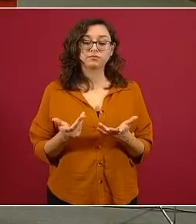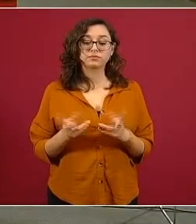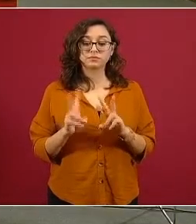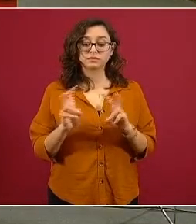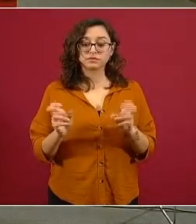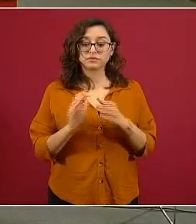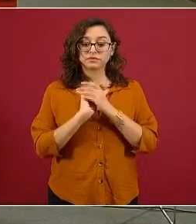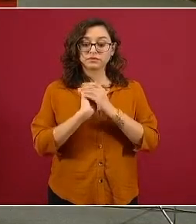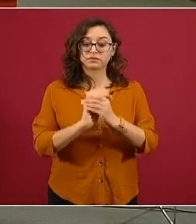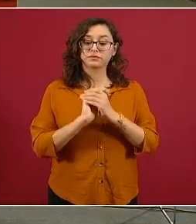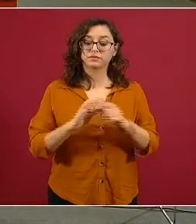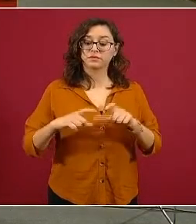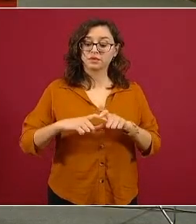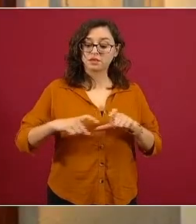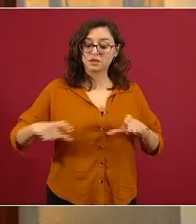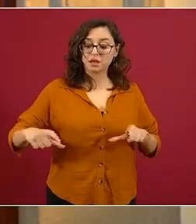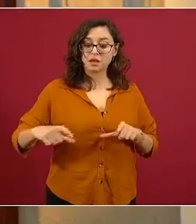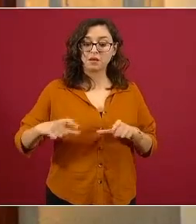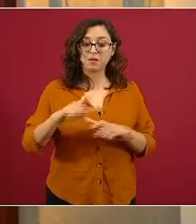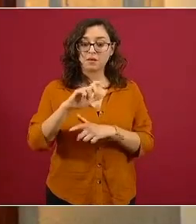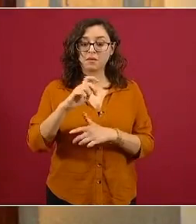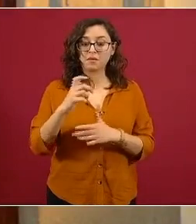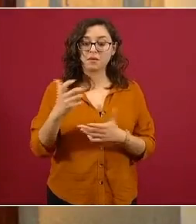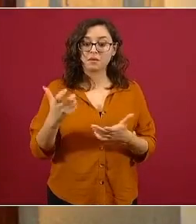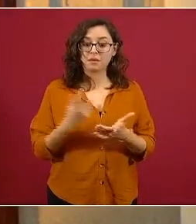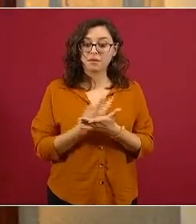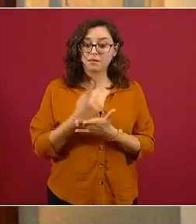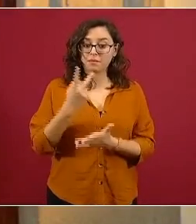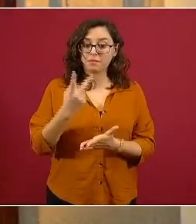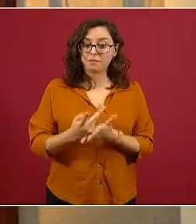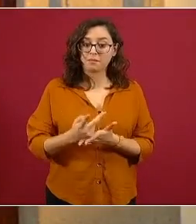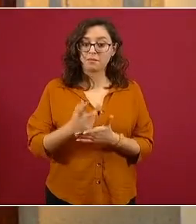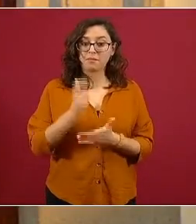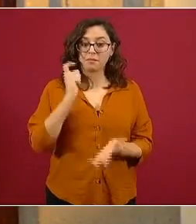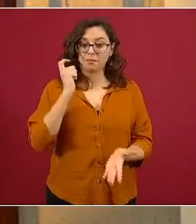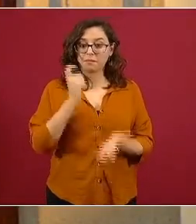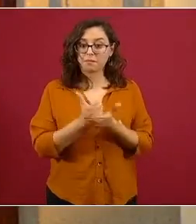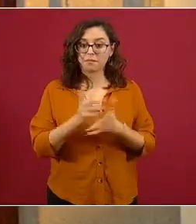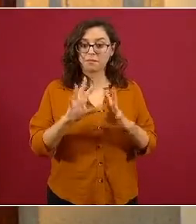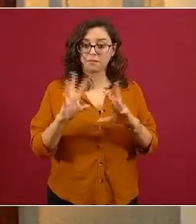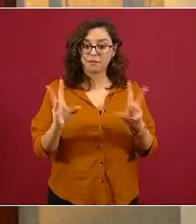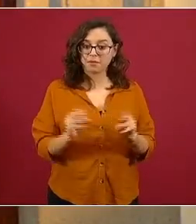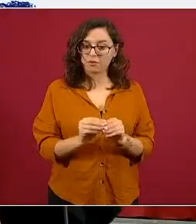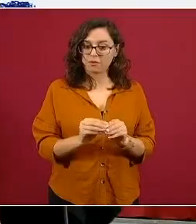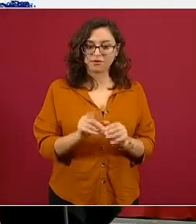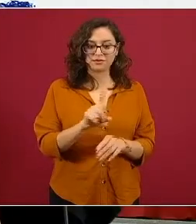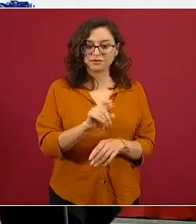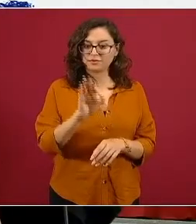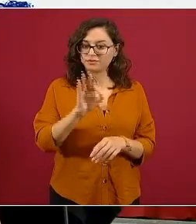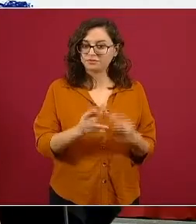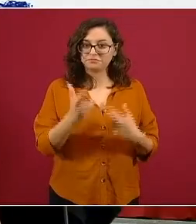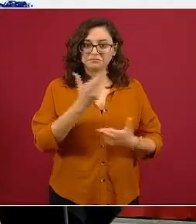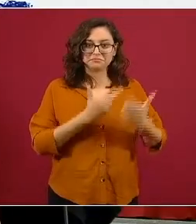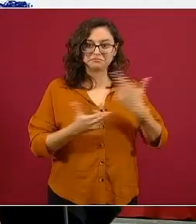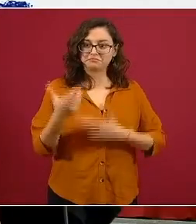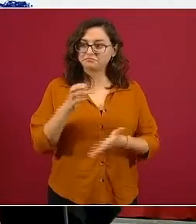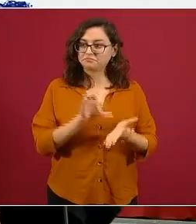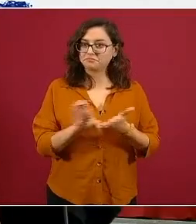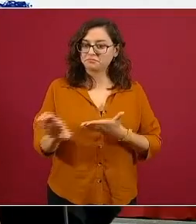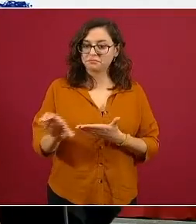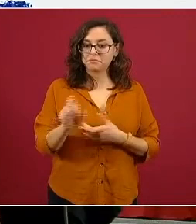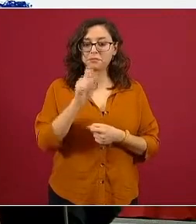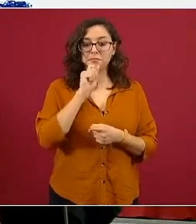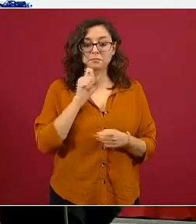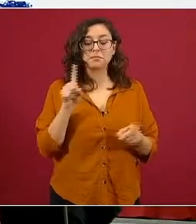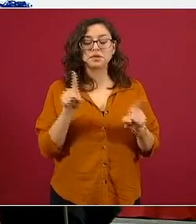rifa de vouchers premiados con el pago del total del voucher, sino que se incluyó